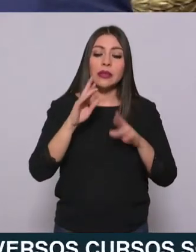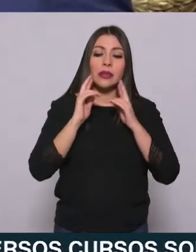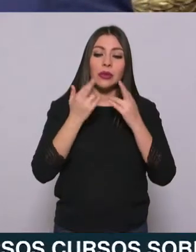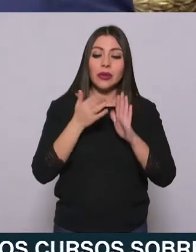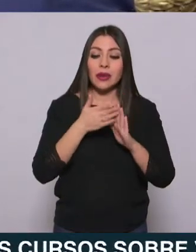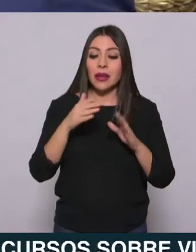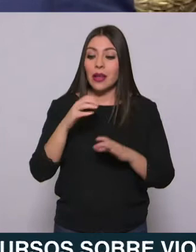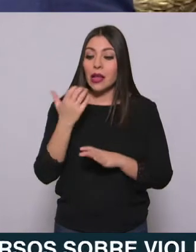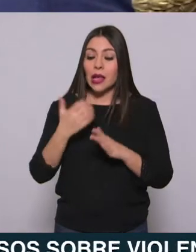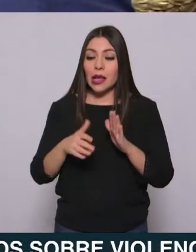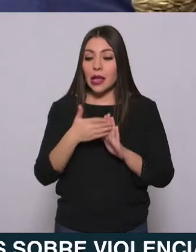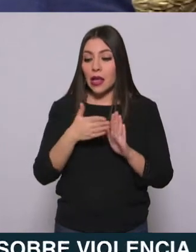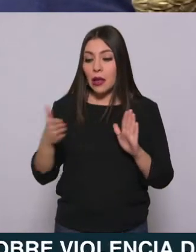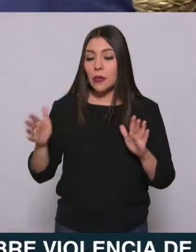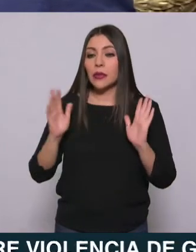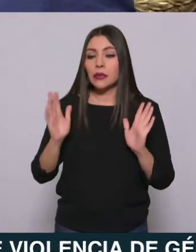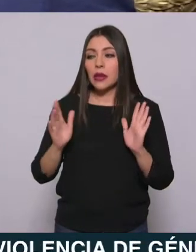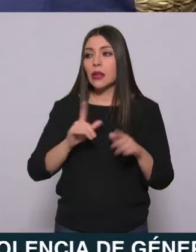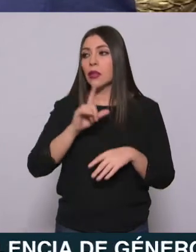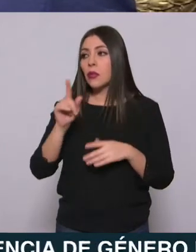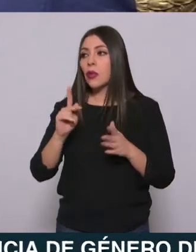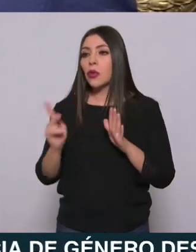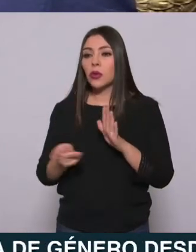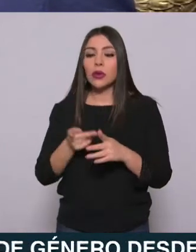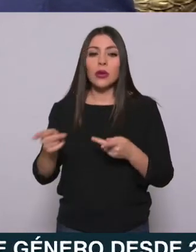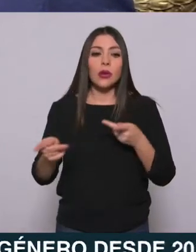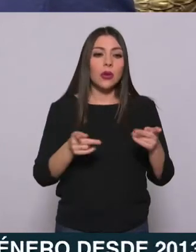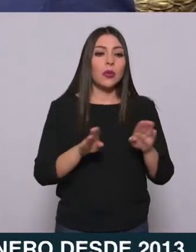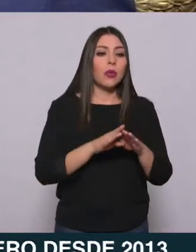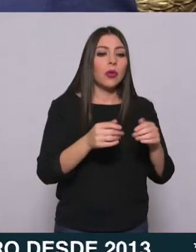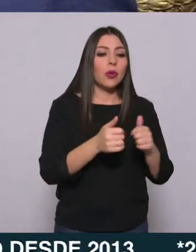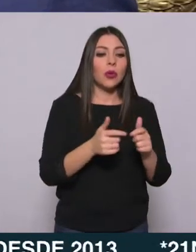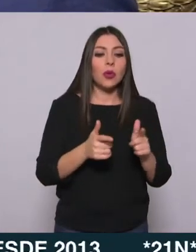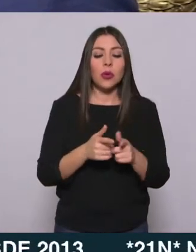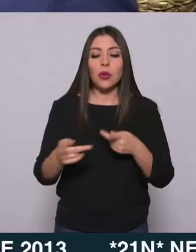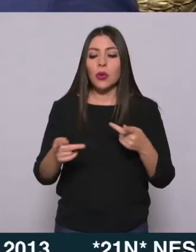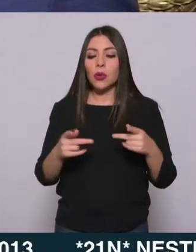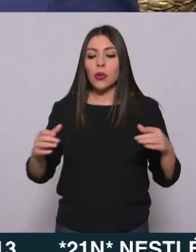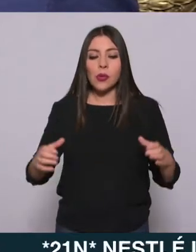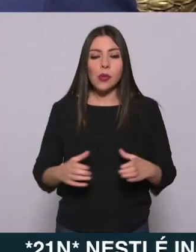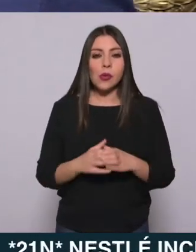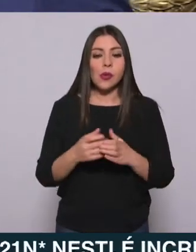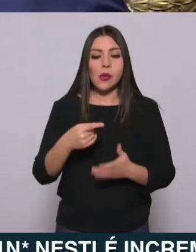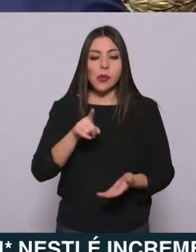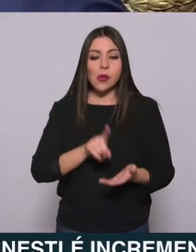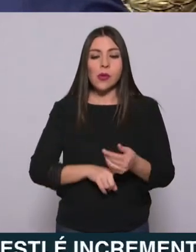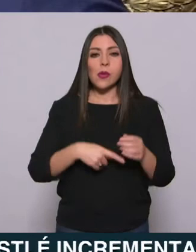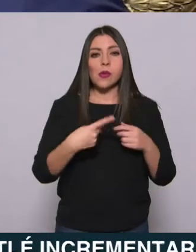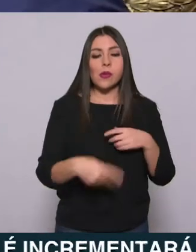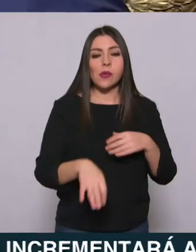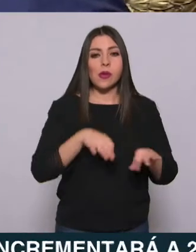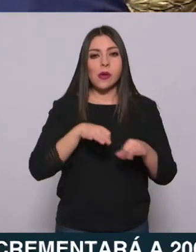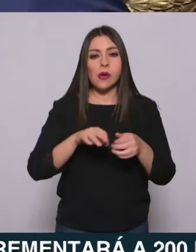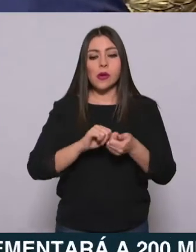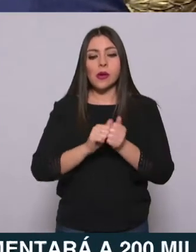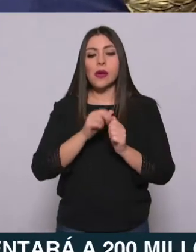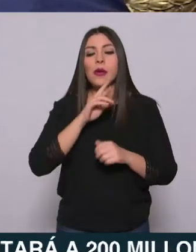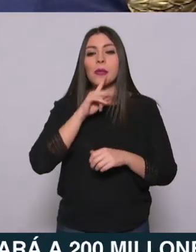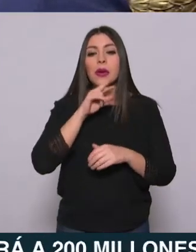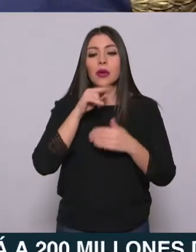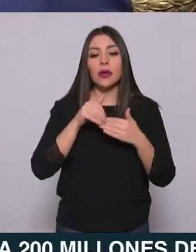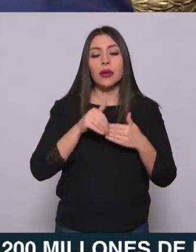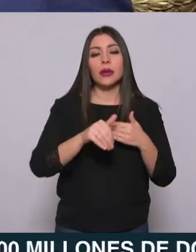los diferentes puntos de la organización del grupo, de su trabajo interno, para mejorarlos en